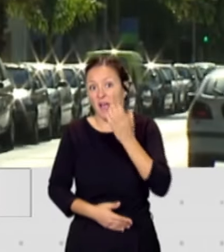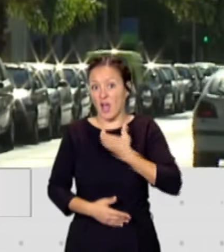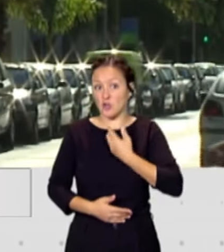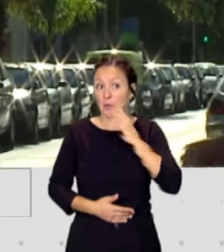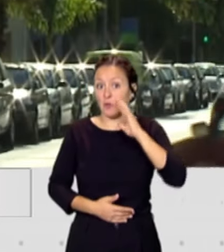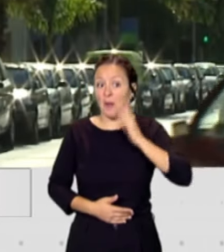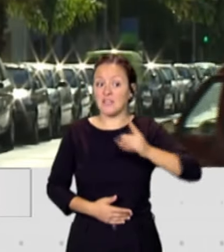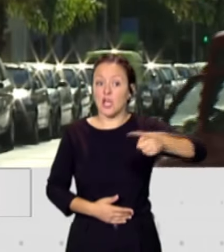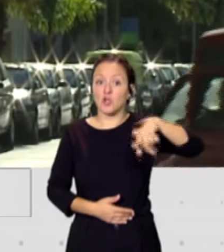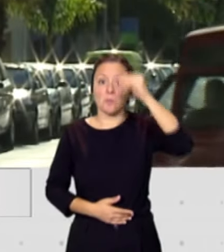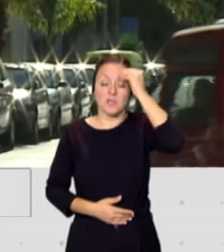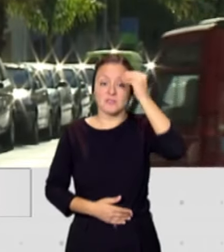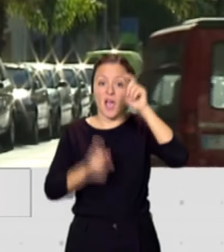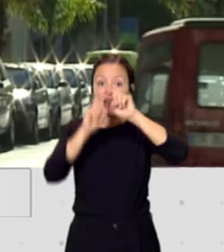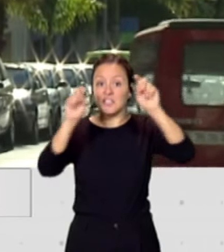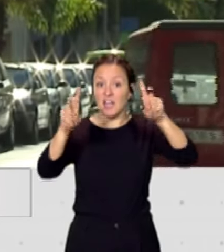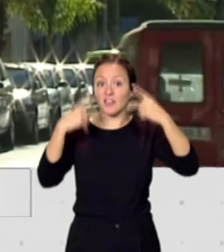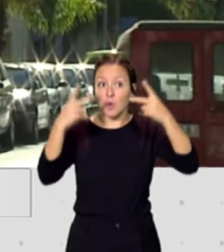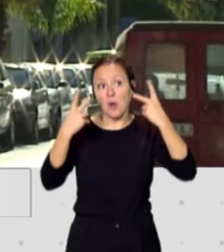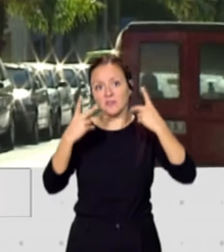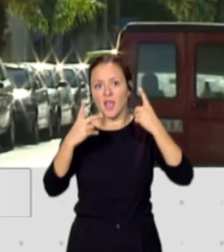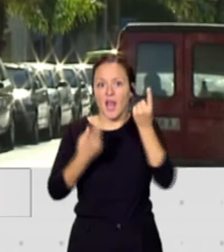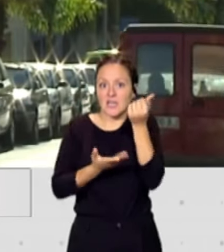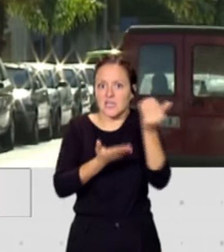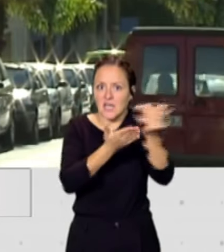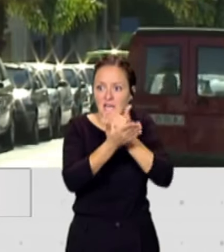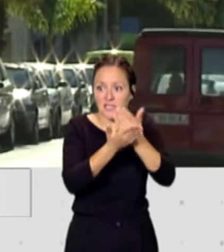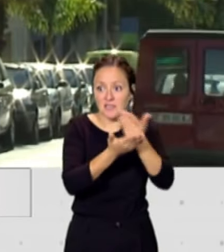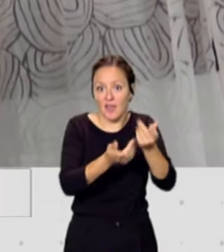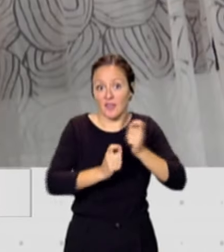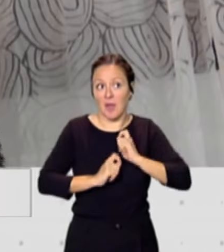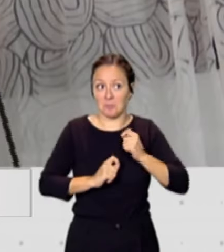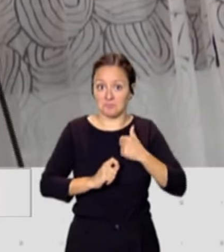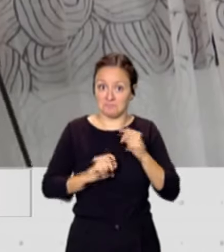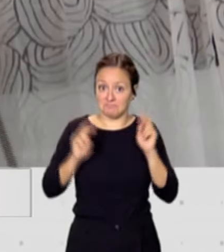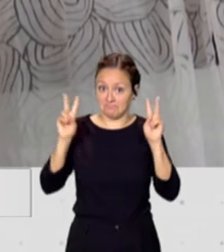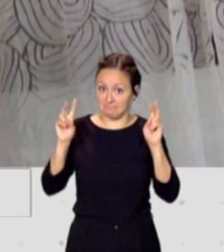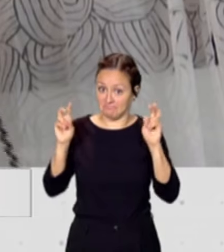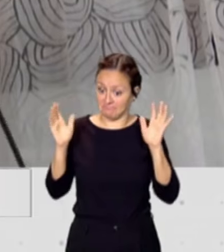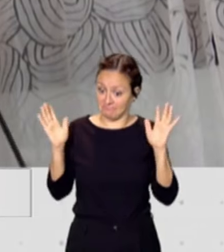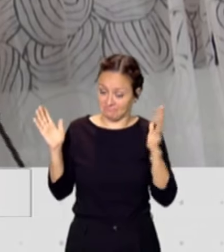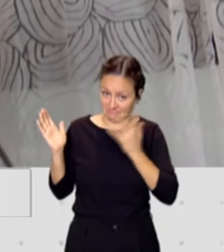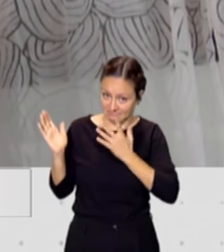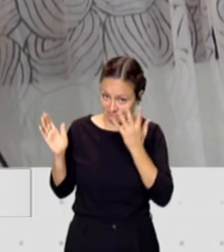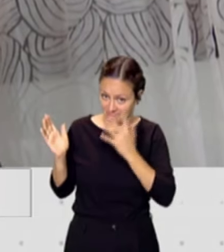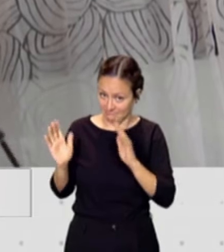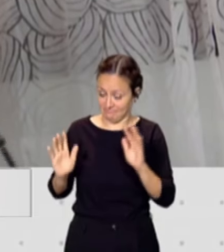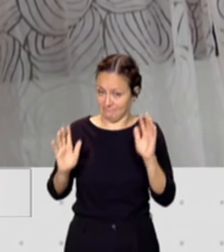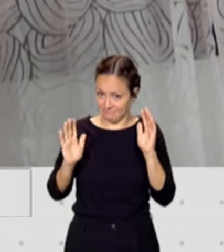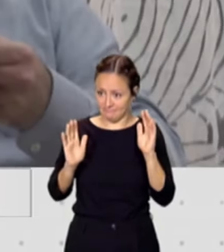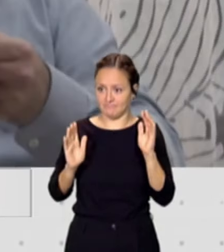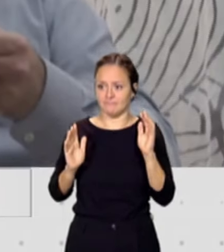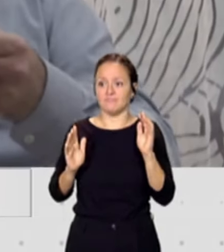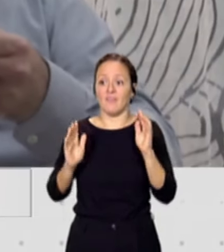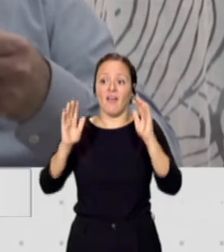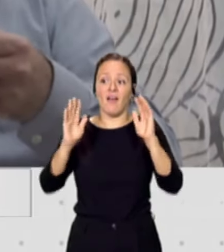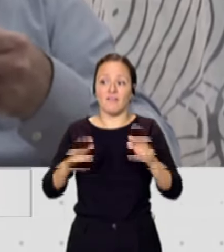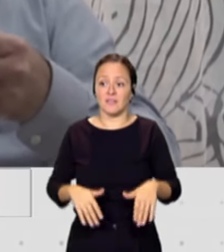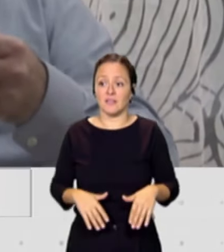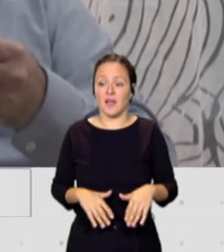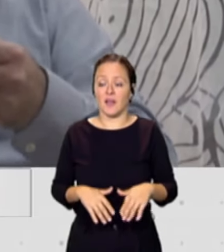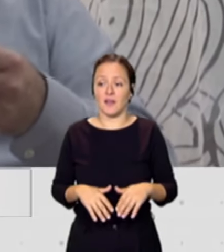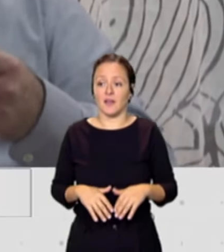son son generadores de riqueza entre comillas lo diríamos nosotros y entonces pues quieren sacrificar